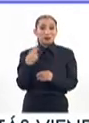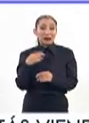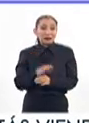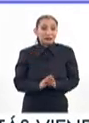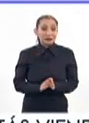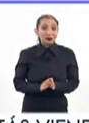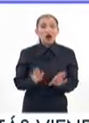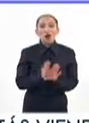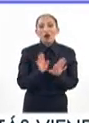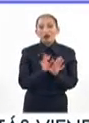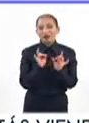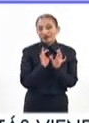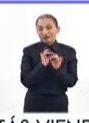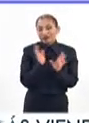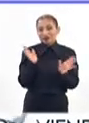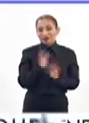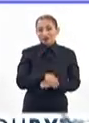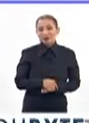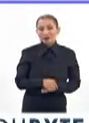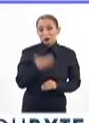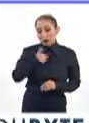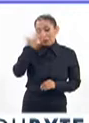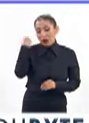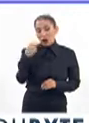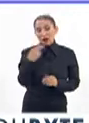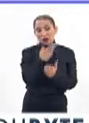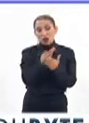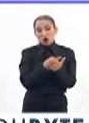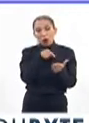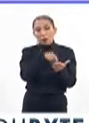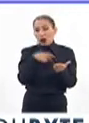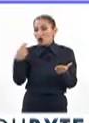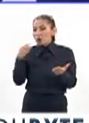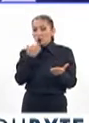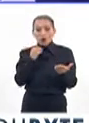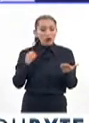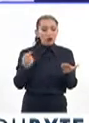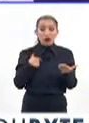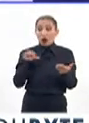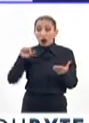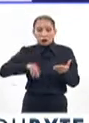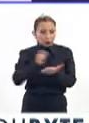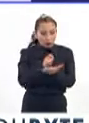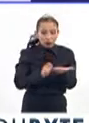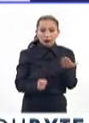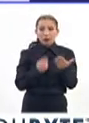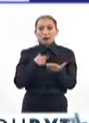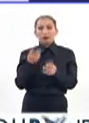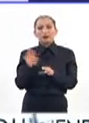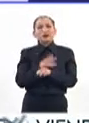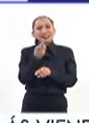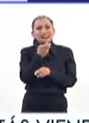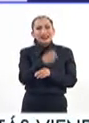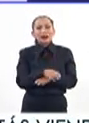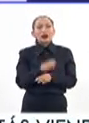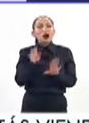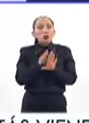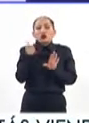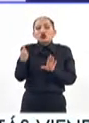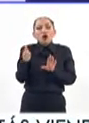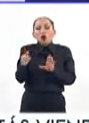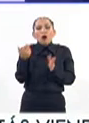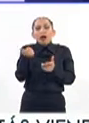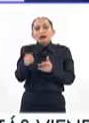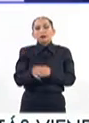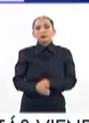sí, está como muy casual y la gente luego me pregunta si he pensado mucho por qué hago el personaje, pero pues más bien solito se